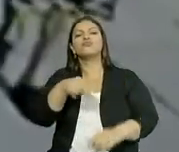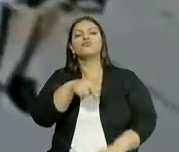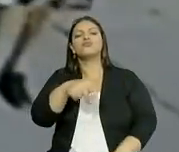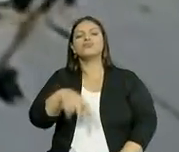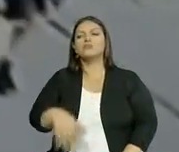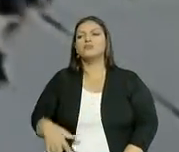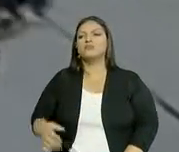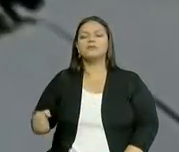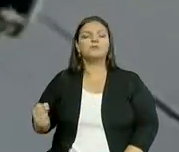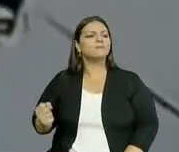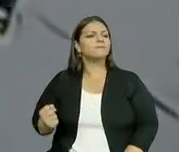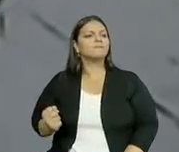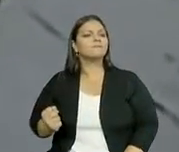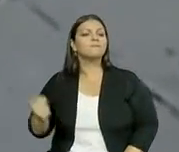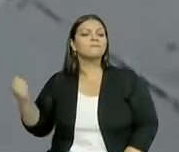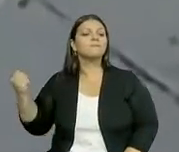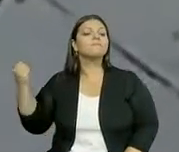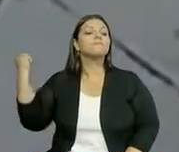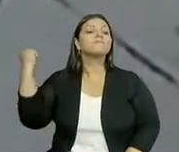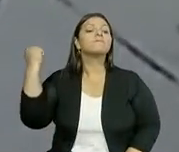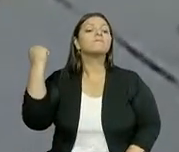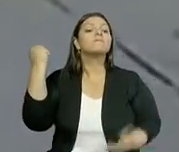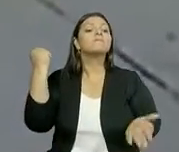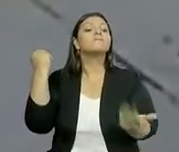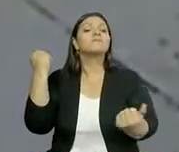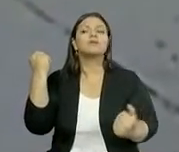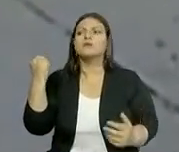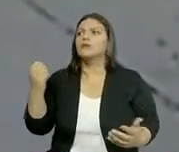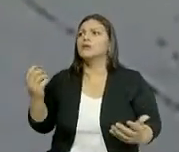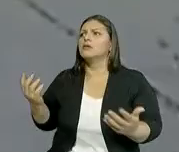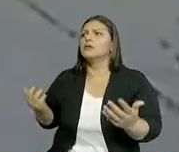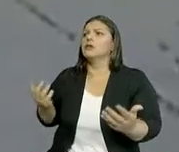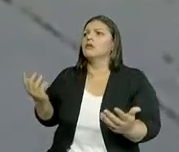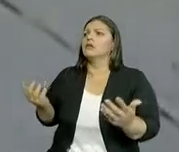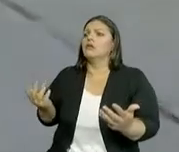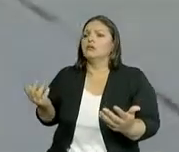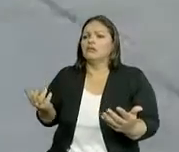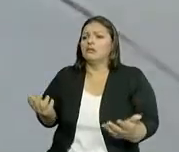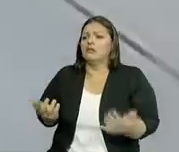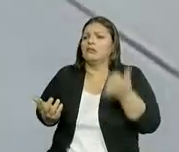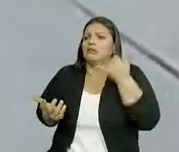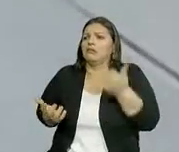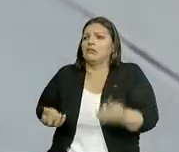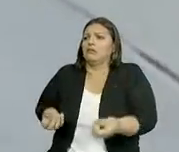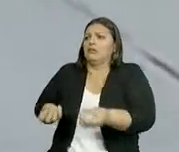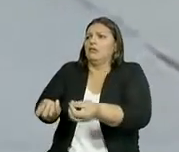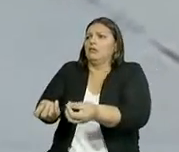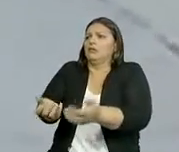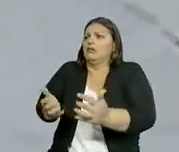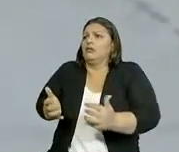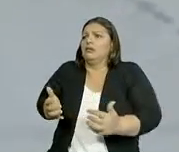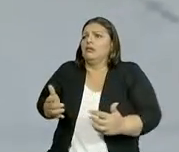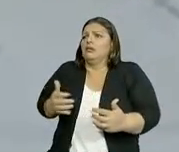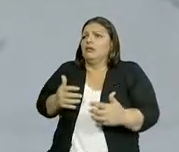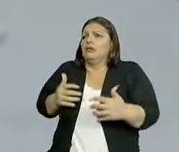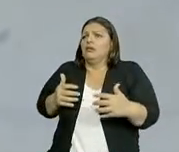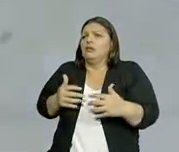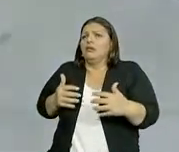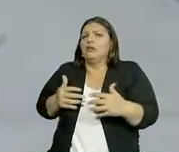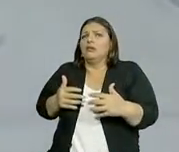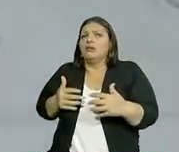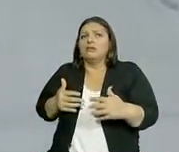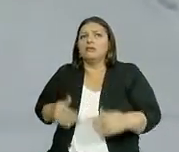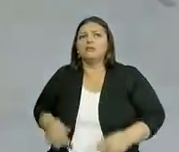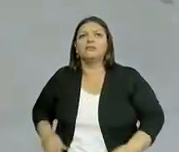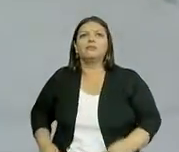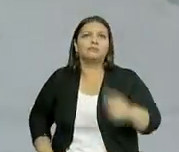un objeto corto punzante. Ella pretende escapar, pero prefiere colaborar y proteger su vida. El pillo introduce su